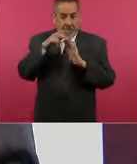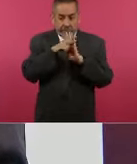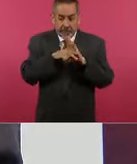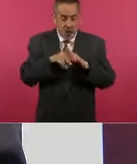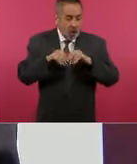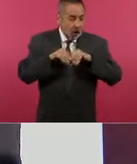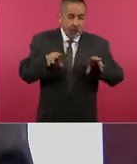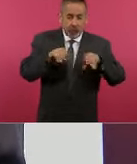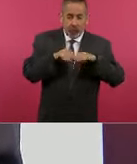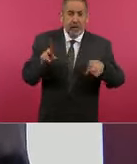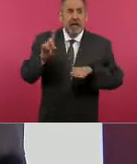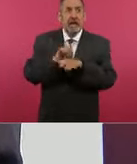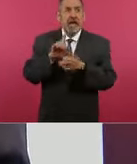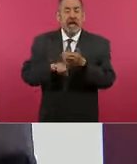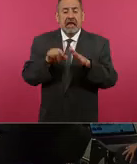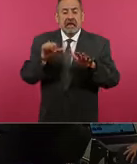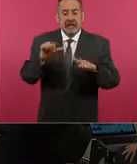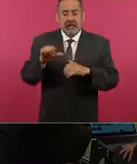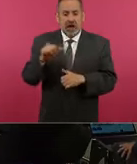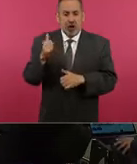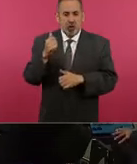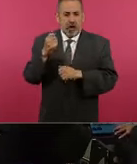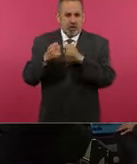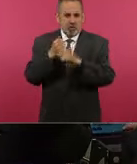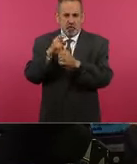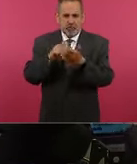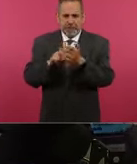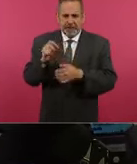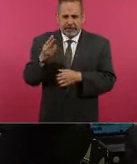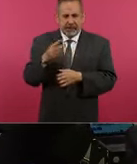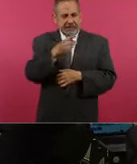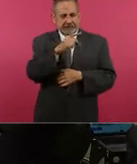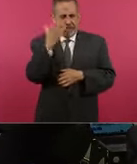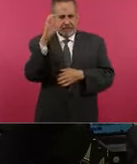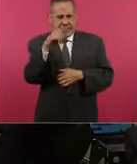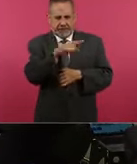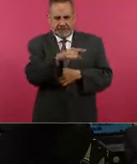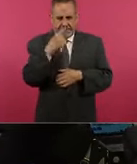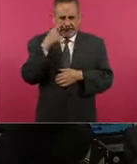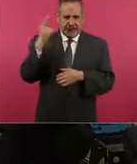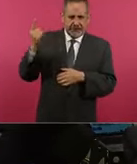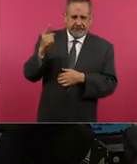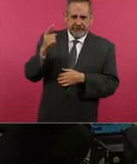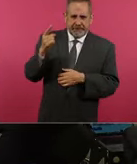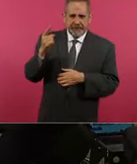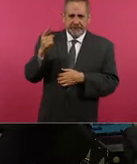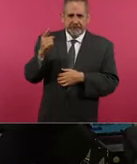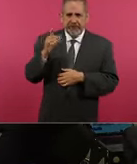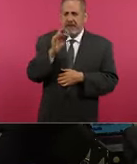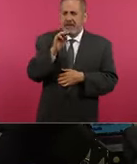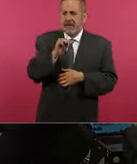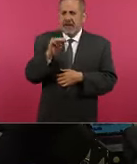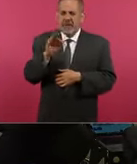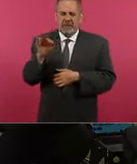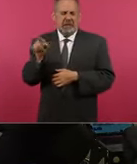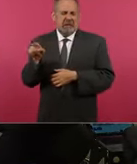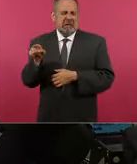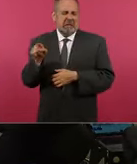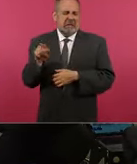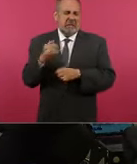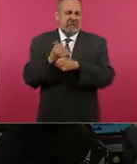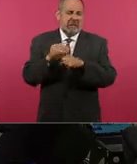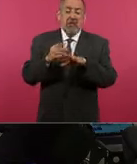se difundió el 16 de agosto de 2023 en la cuenta que vemos aquí en la pantalla, FateFFM, y se refiere a